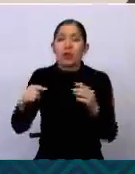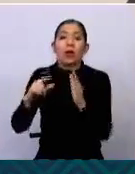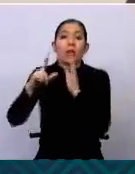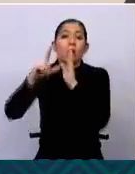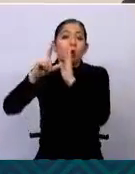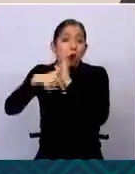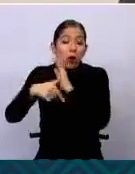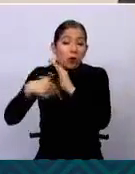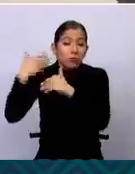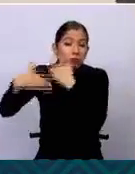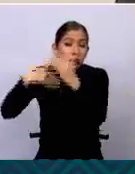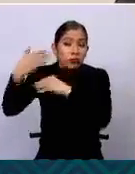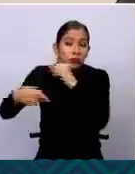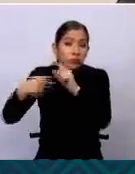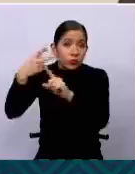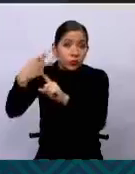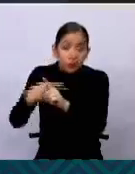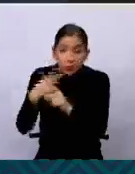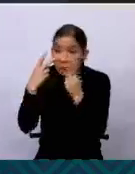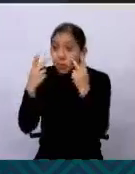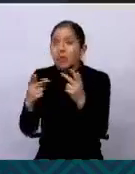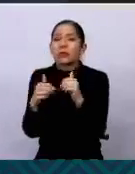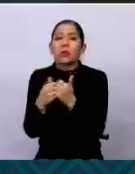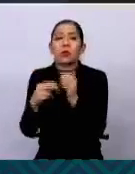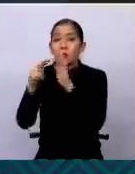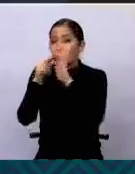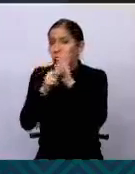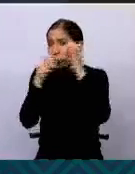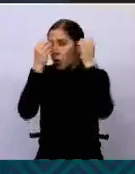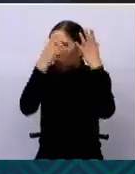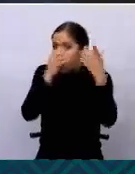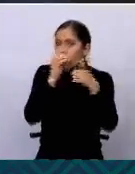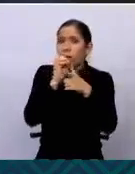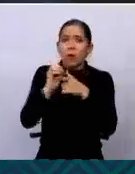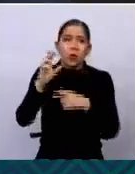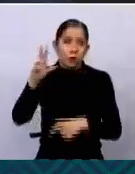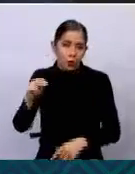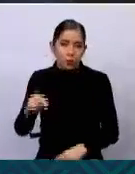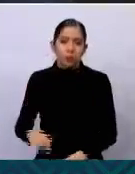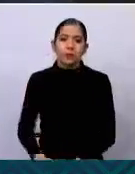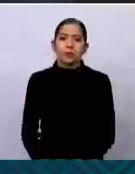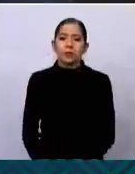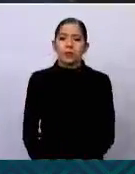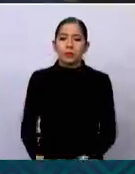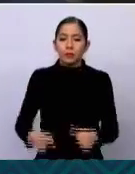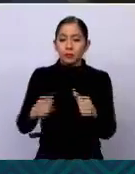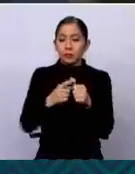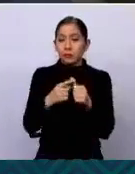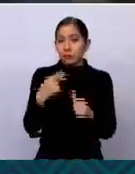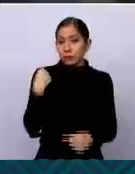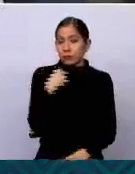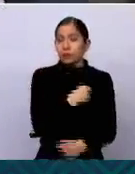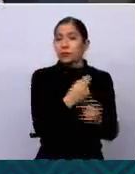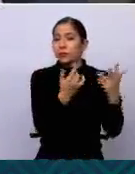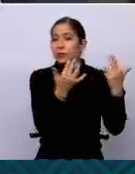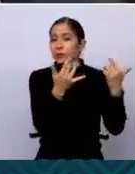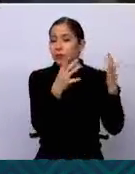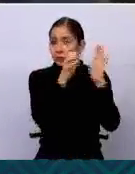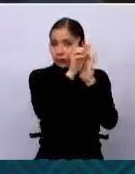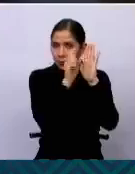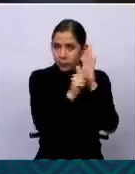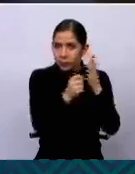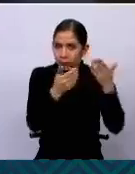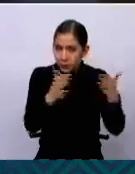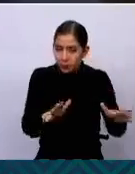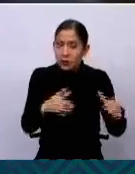al cumplimiento de la norma. Esperemos seguramente primero el decreto y seguramente los plazos